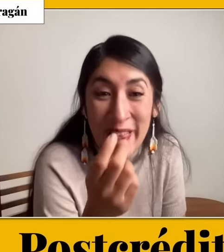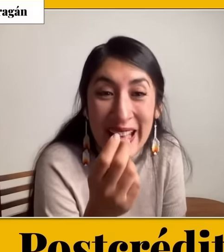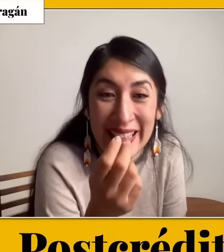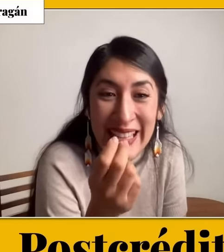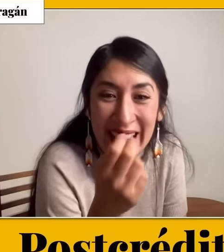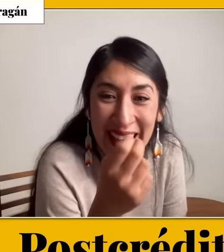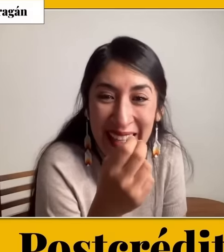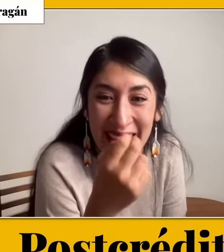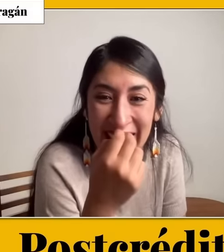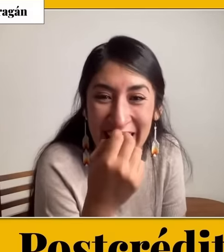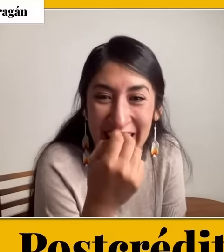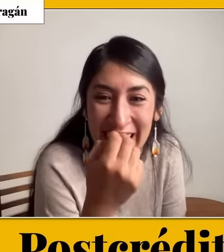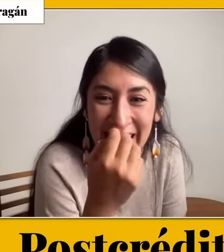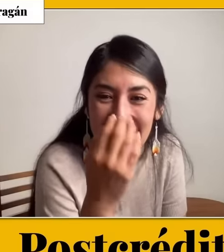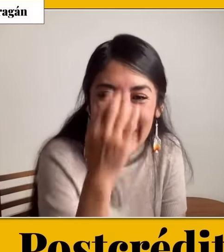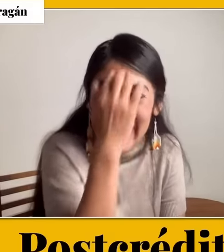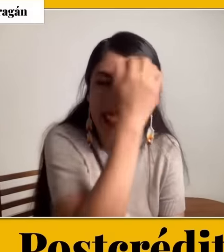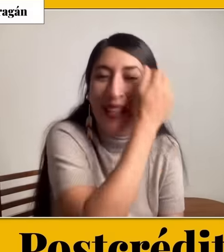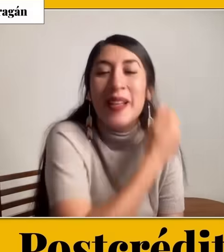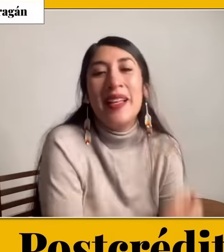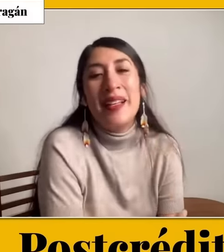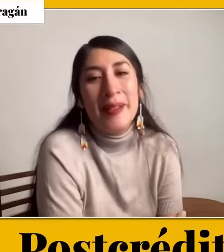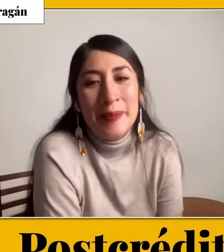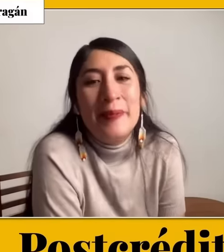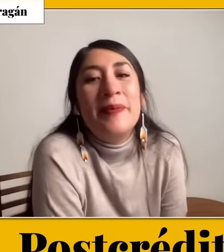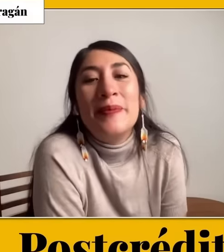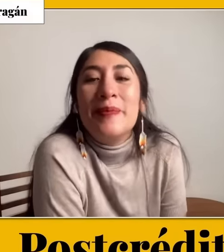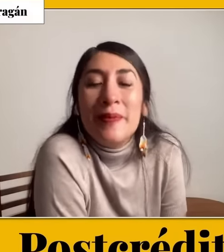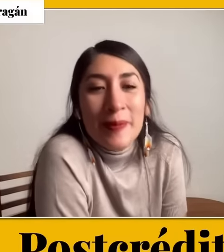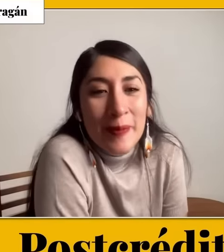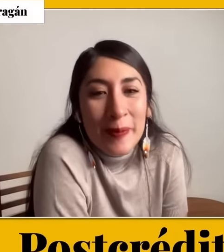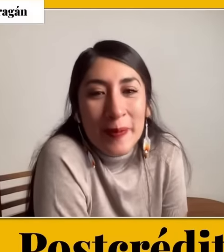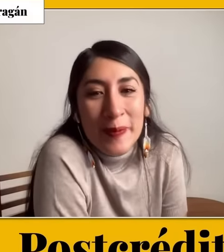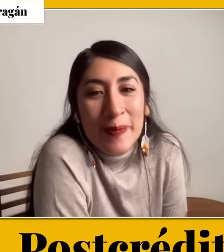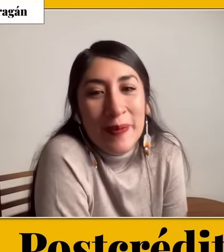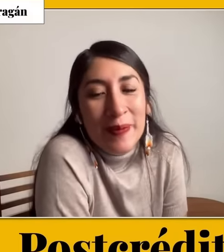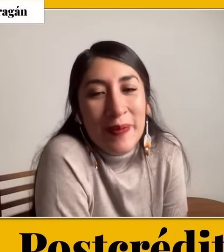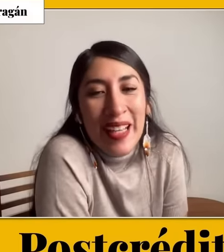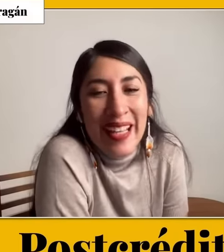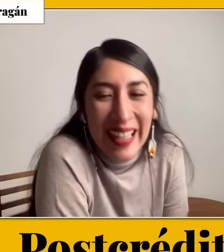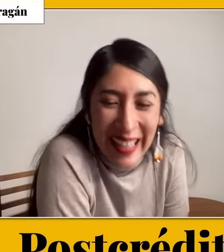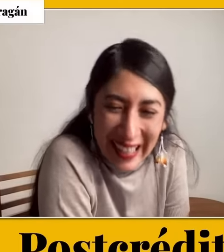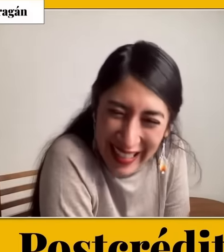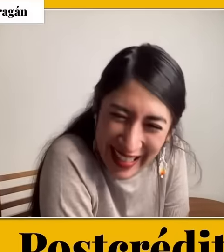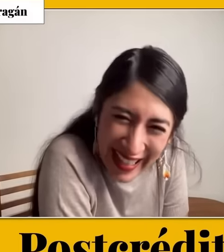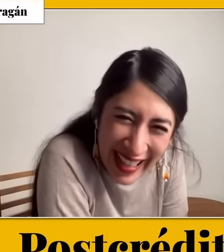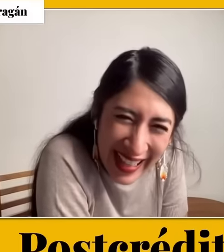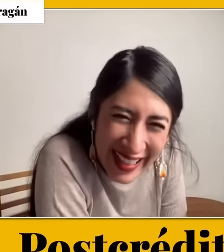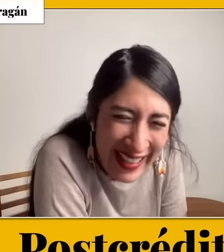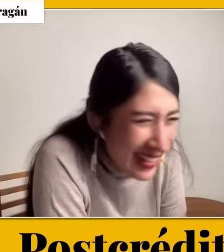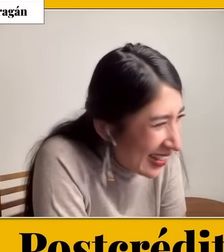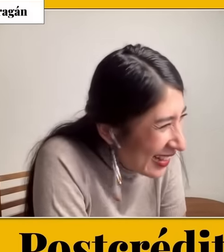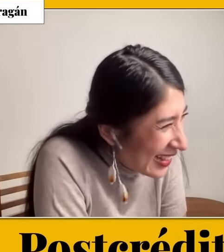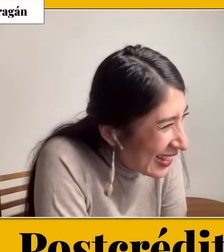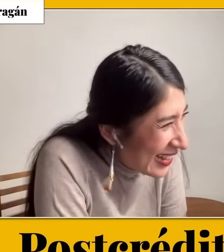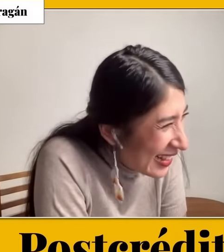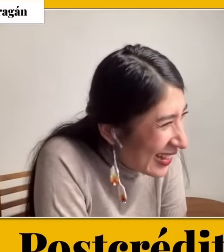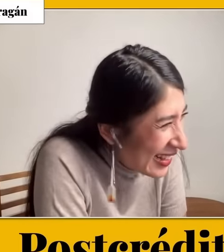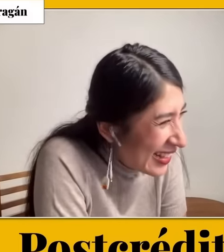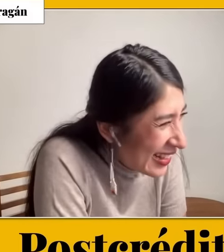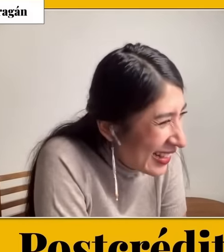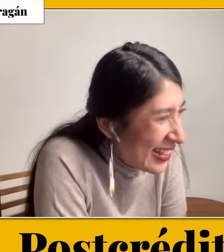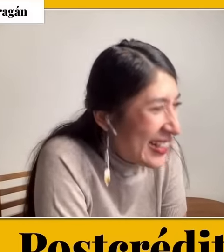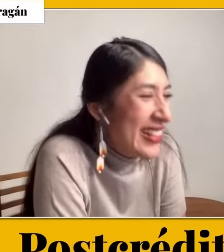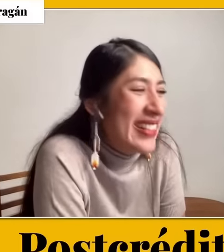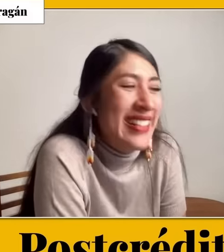Ya te acordaste Ah pero en ese momento